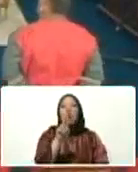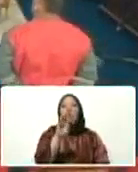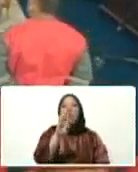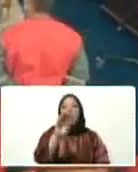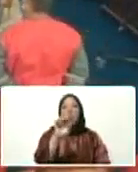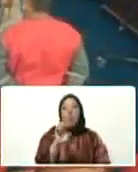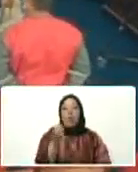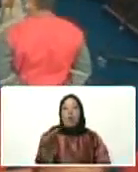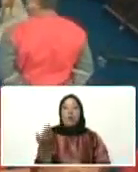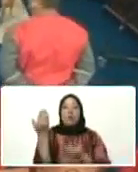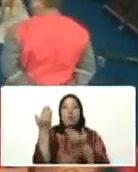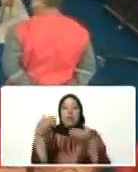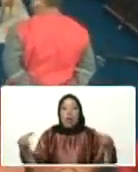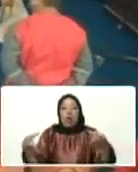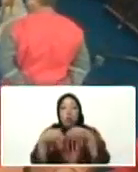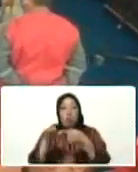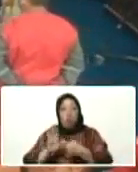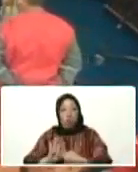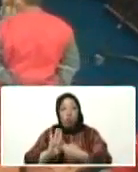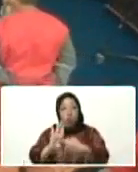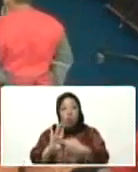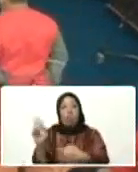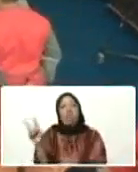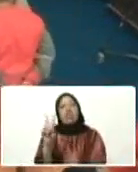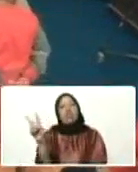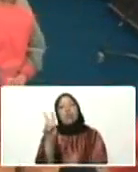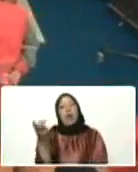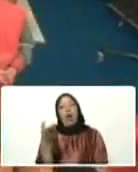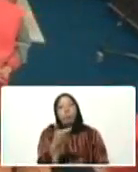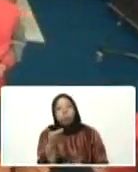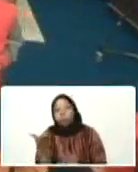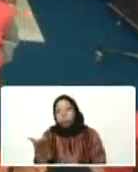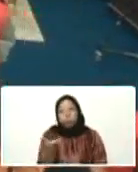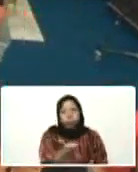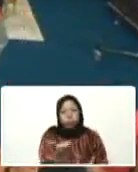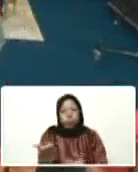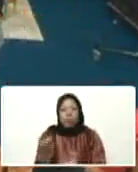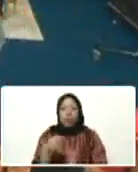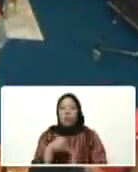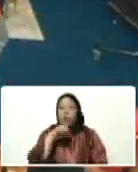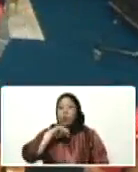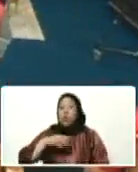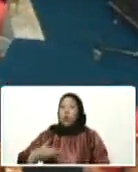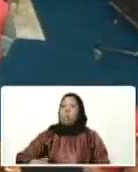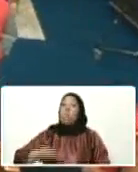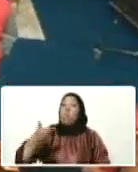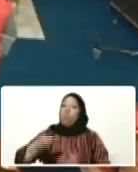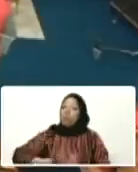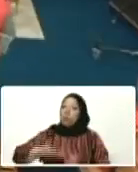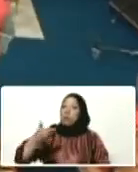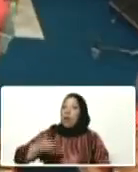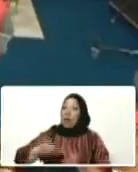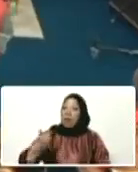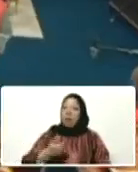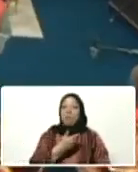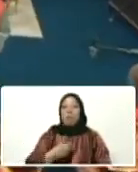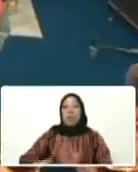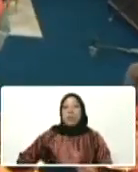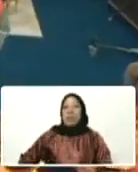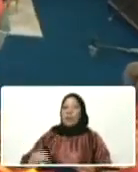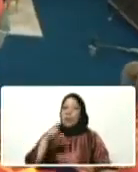en representación de la delegación venezolana. Histórico acontecimiento, el presidente constitucional de la República Bolivariana